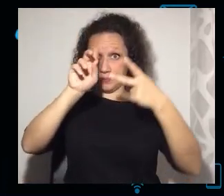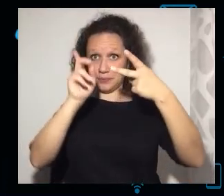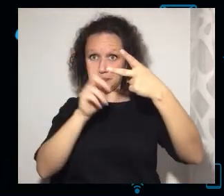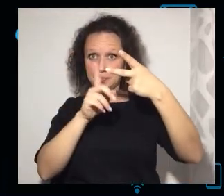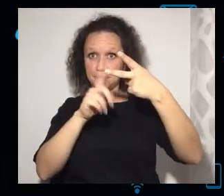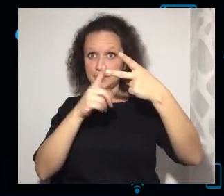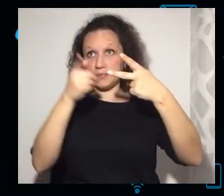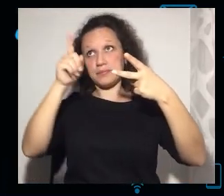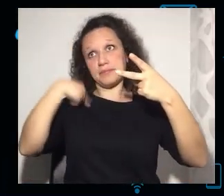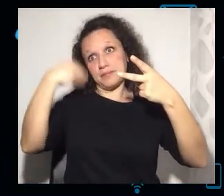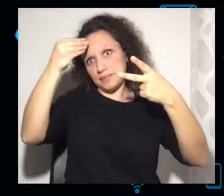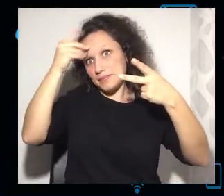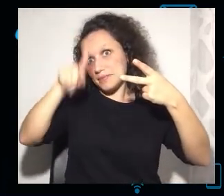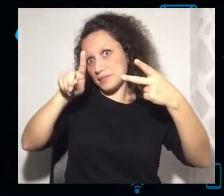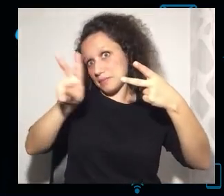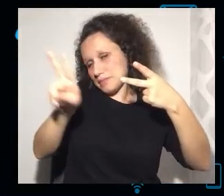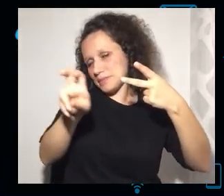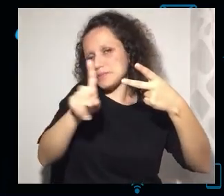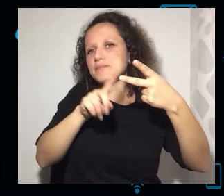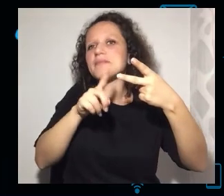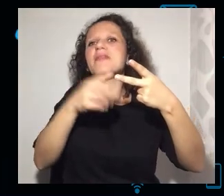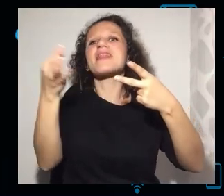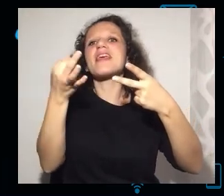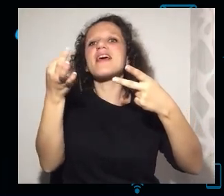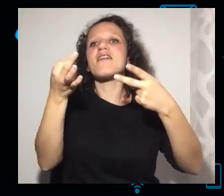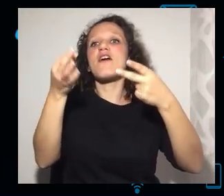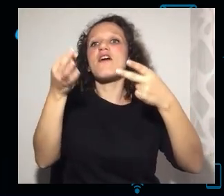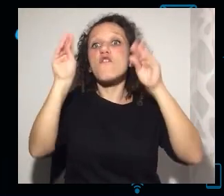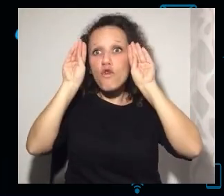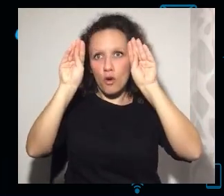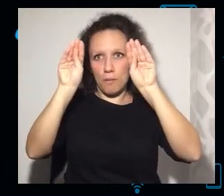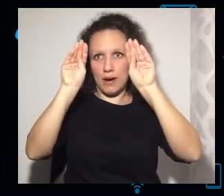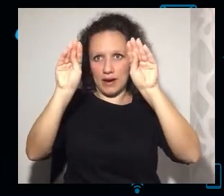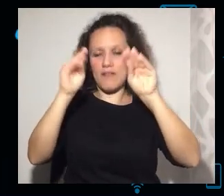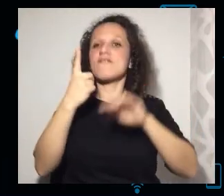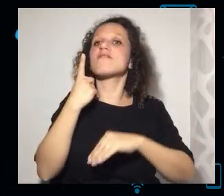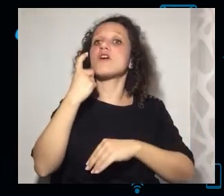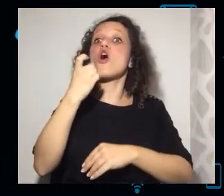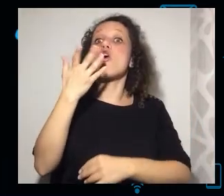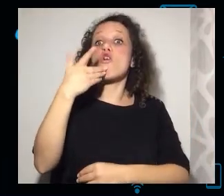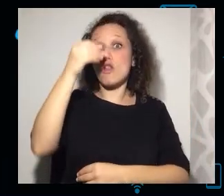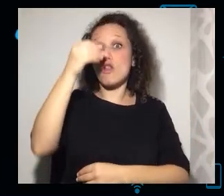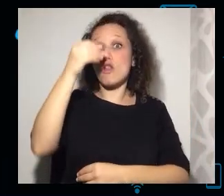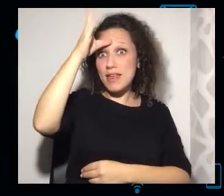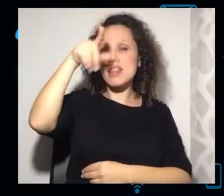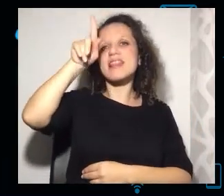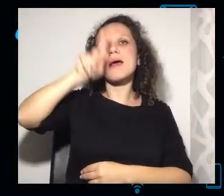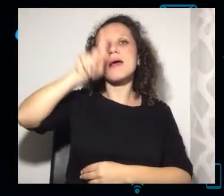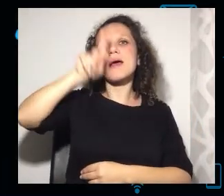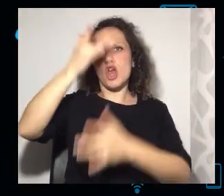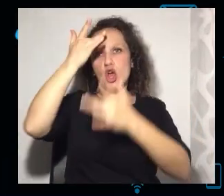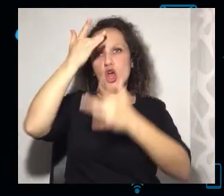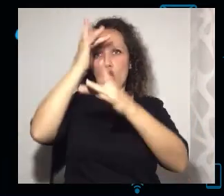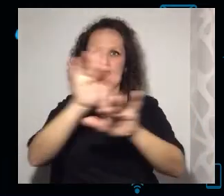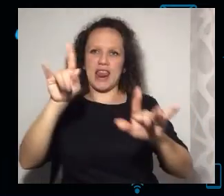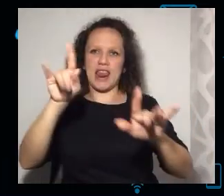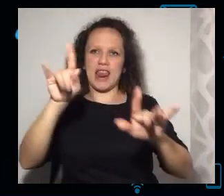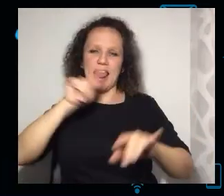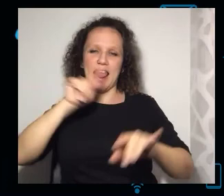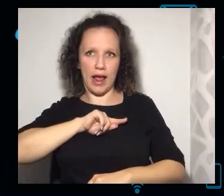necesitamos formar necesitamos conocimiento y conciencia y me permitió aquí replicar esas cinco dimensiones de la